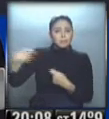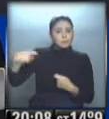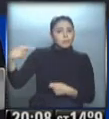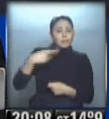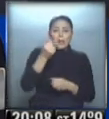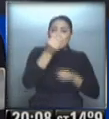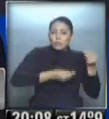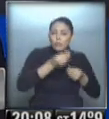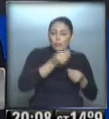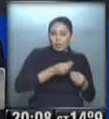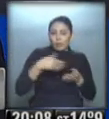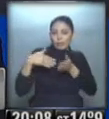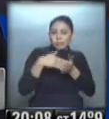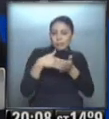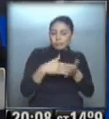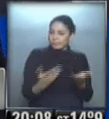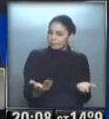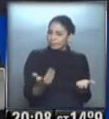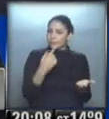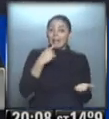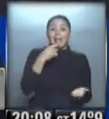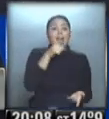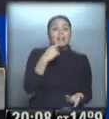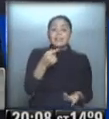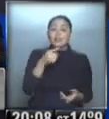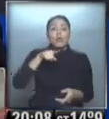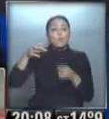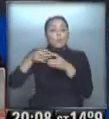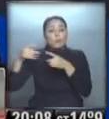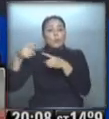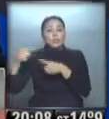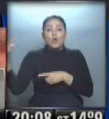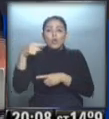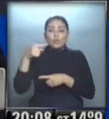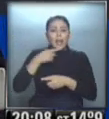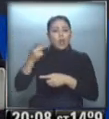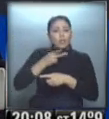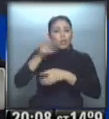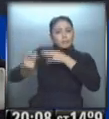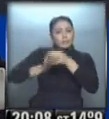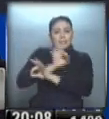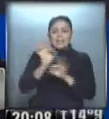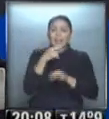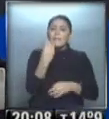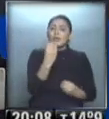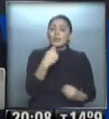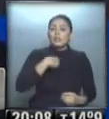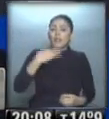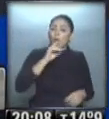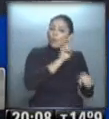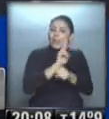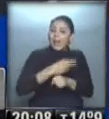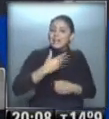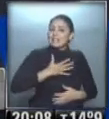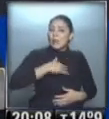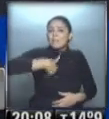presupuesto. O sea, con la oposición ningún tipo de diálogo porque yo tengo que preservar la salud de la mayoría de la población.